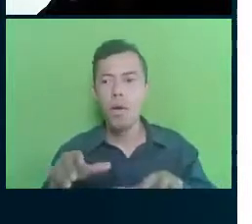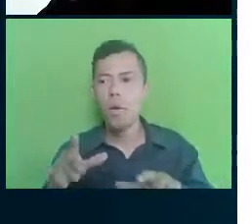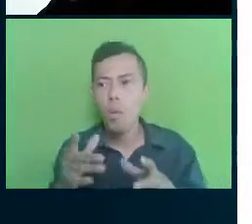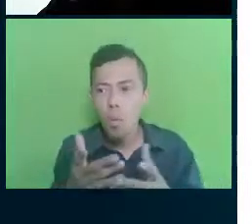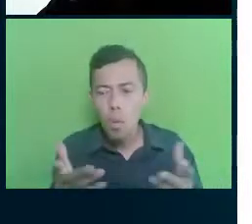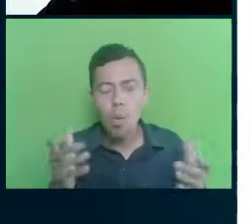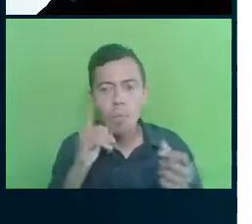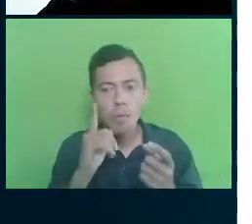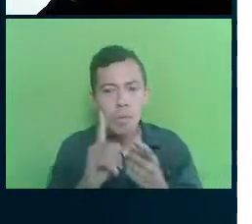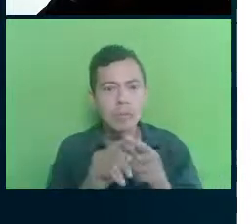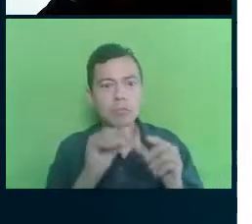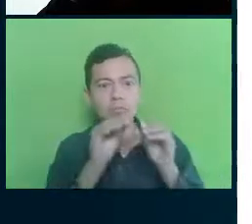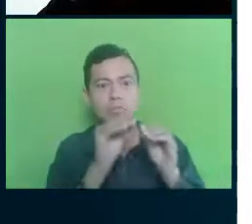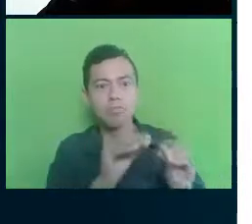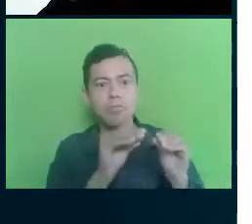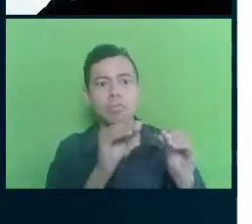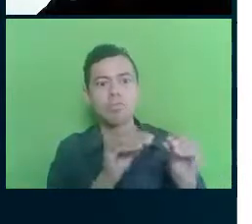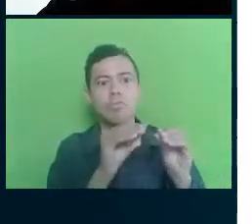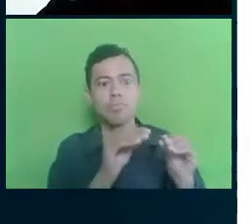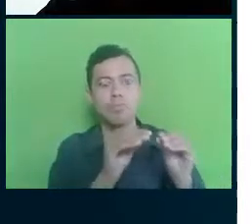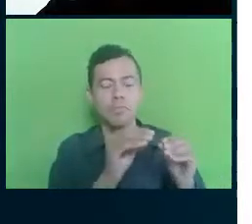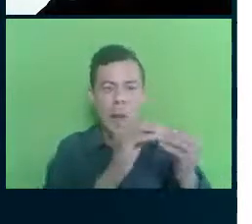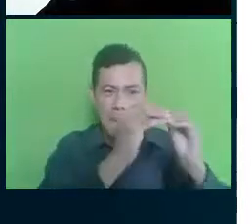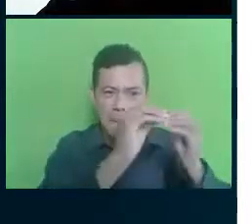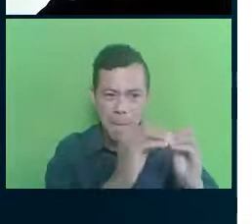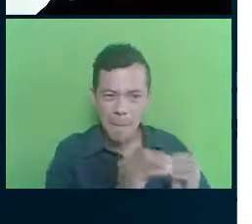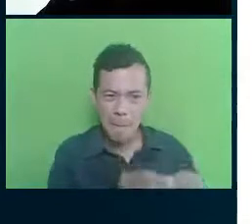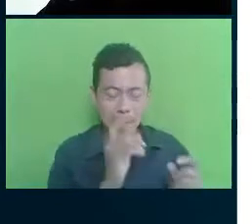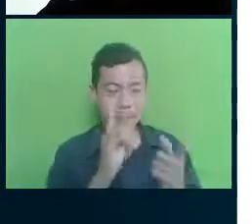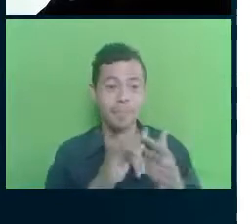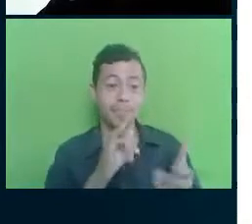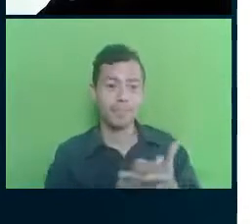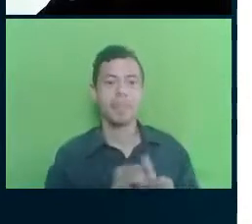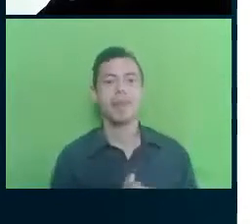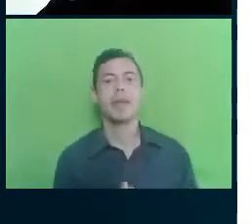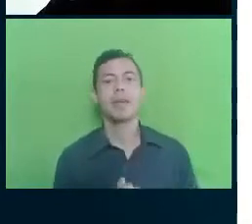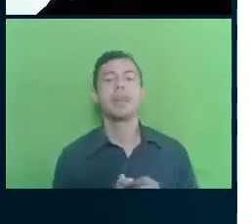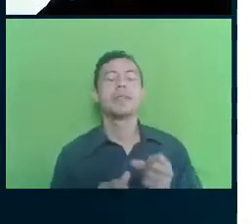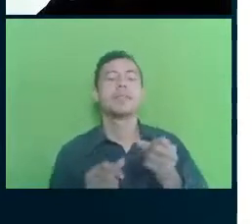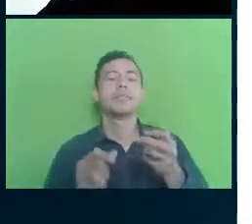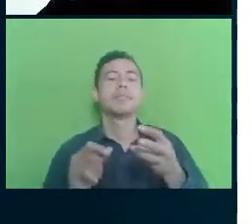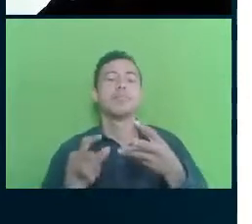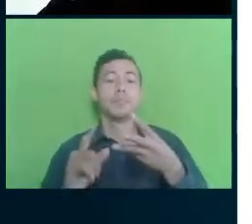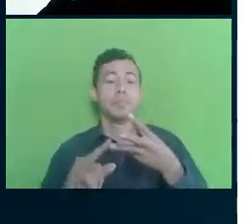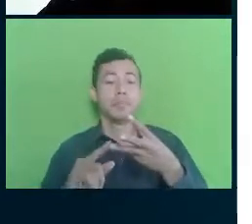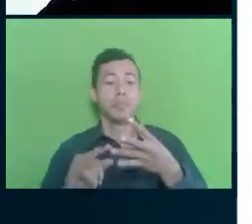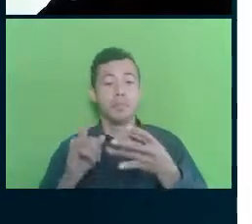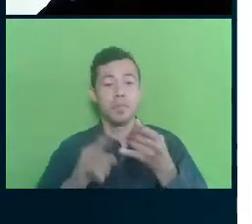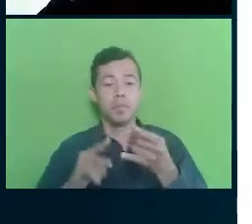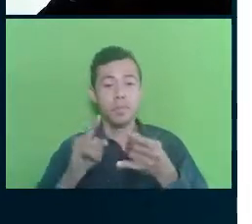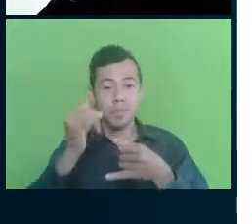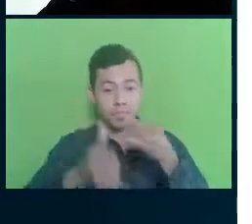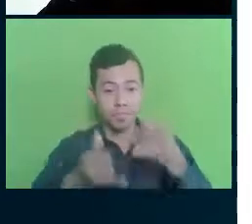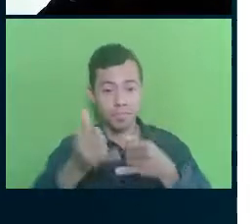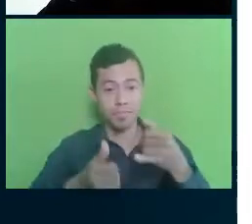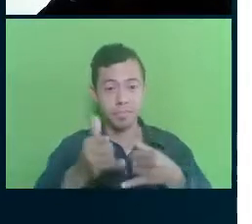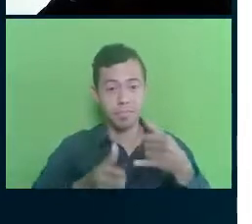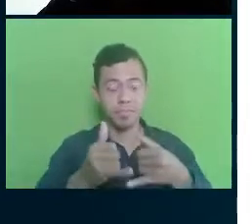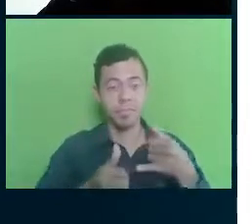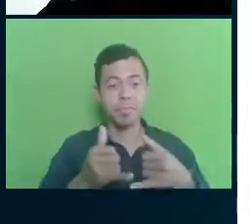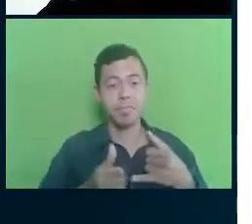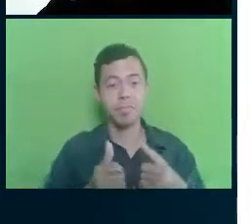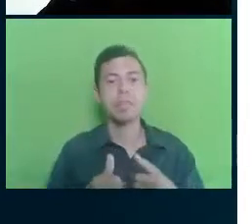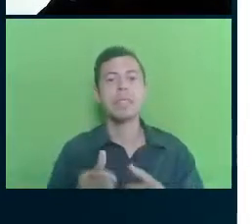poco más de detalle. Y por último, deep learning, que es lo que se ha venido avanzando en los